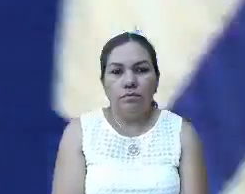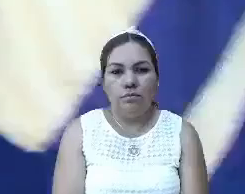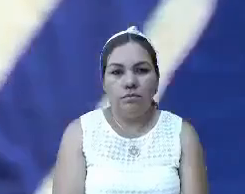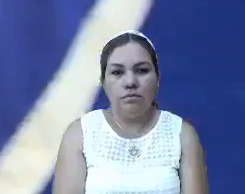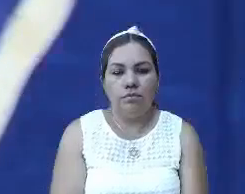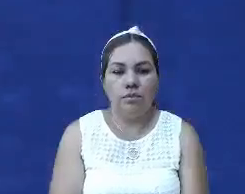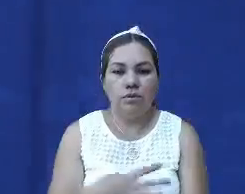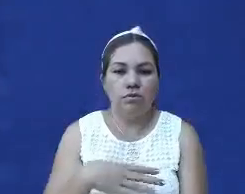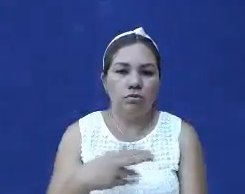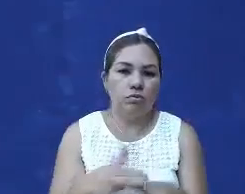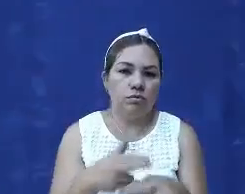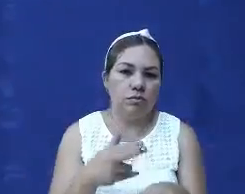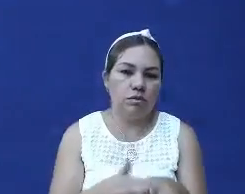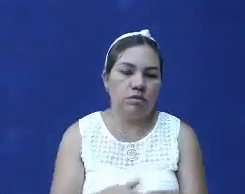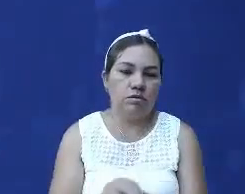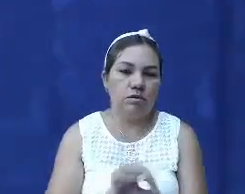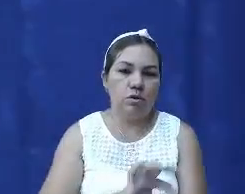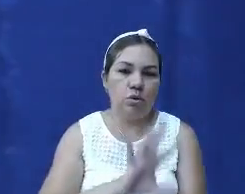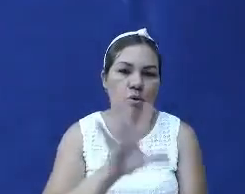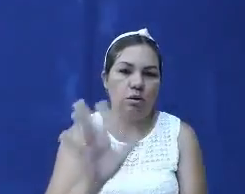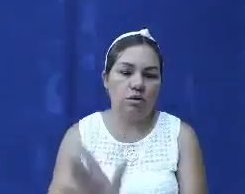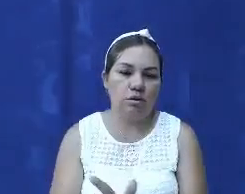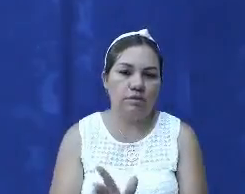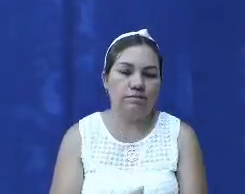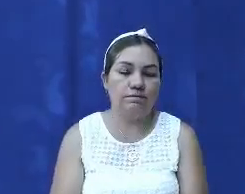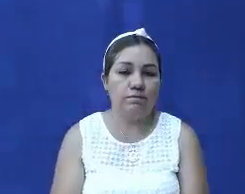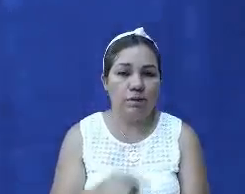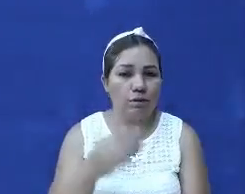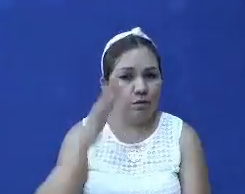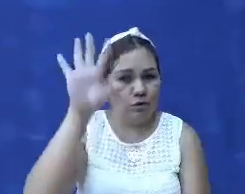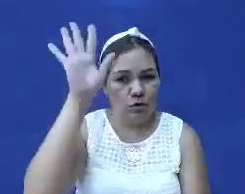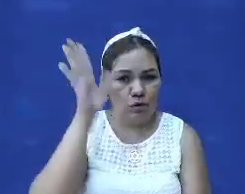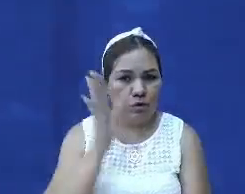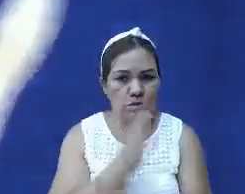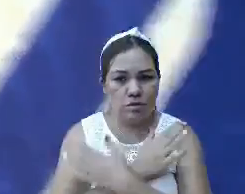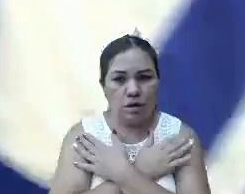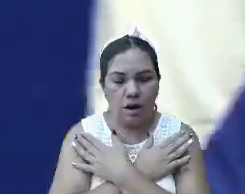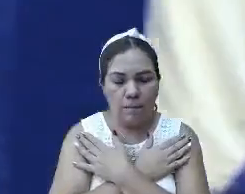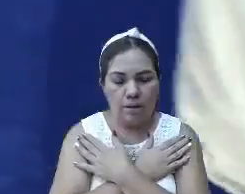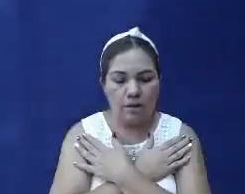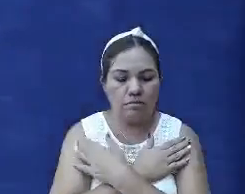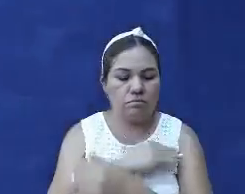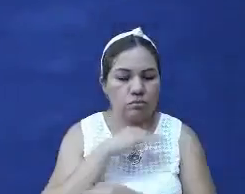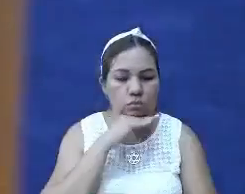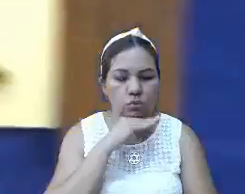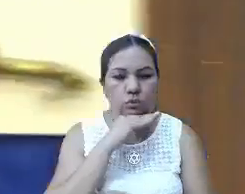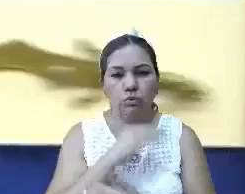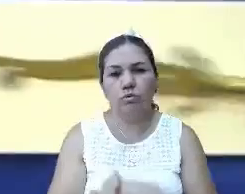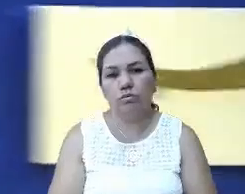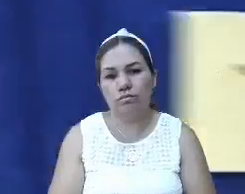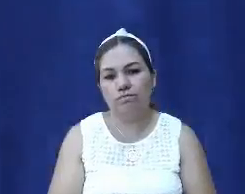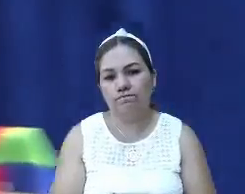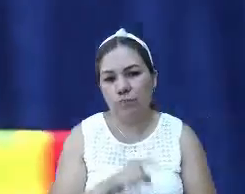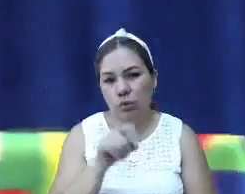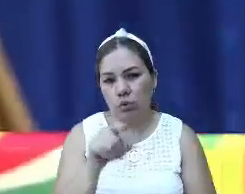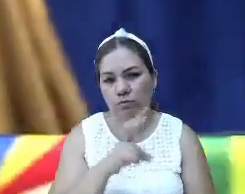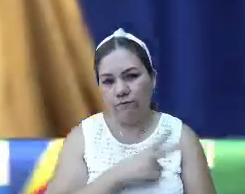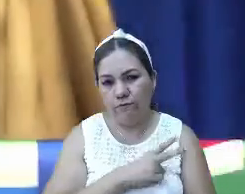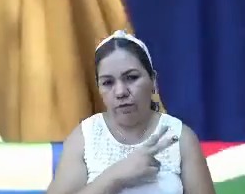A su nombre. Óigame, si Dios te ama demasiado y tiene que calafatear tu